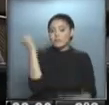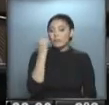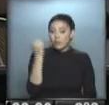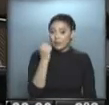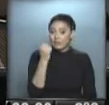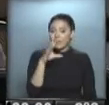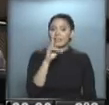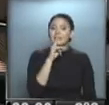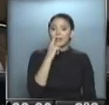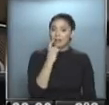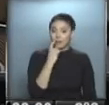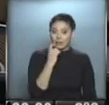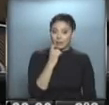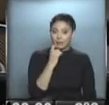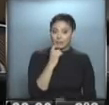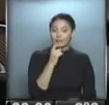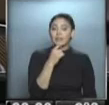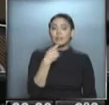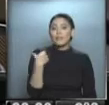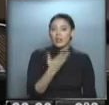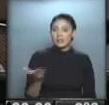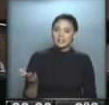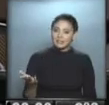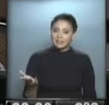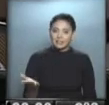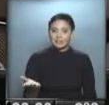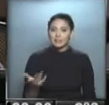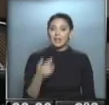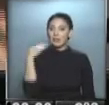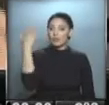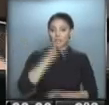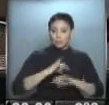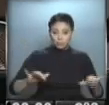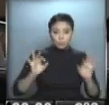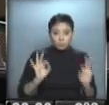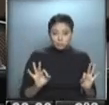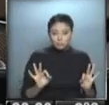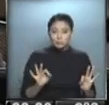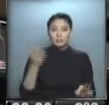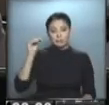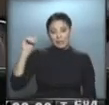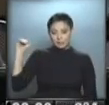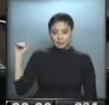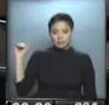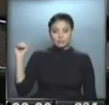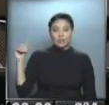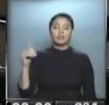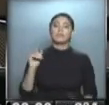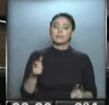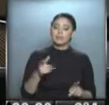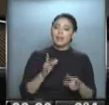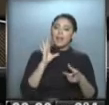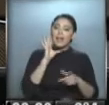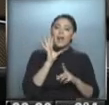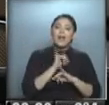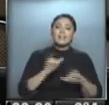Y Ramón Díaz, cuando generalmente termina las conferencias de prensa, en la conferencia de prensa del martes ya dejó abierta